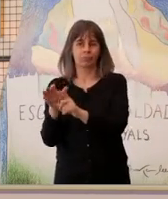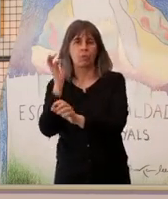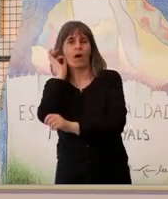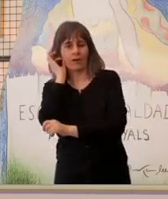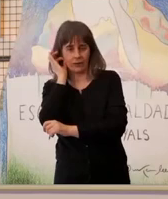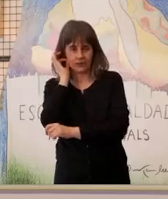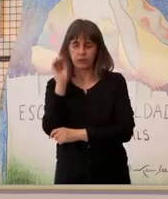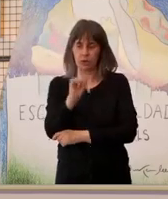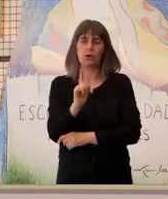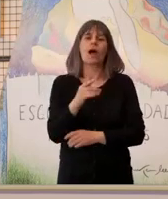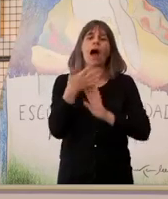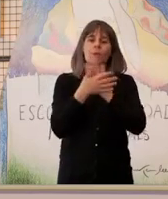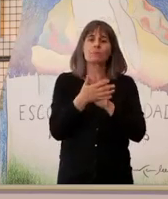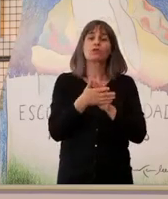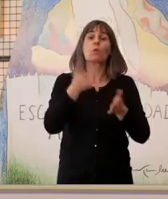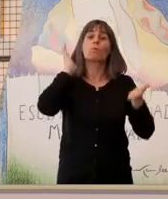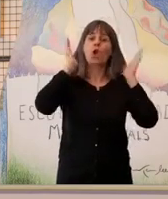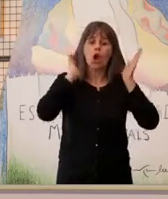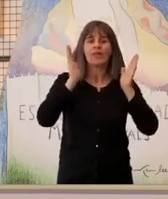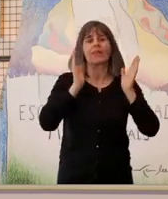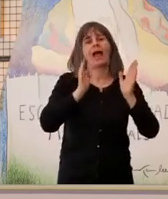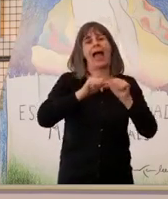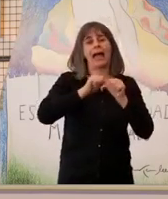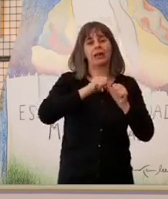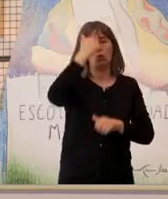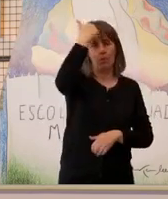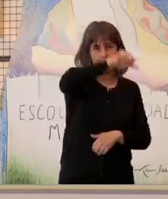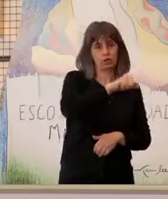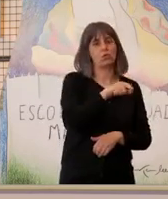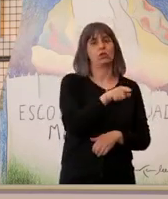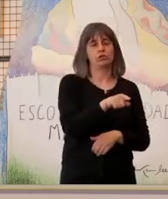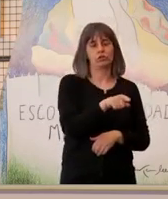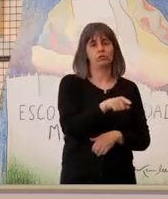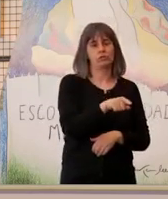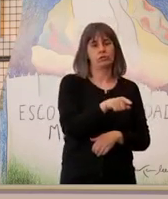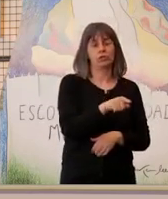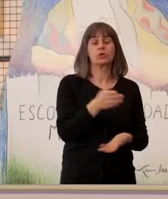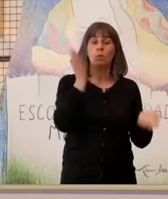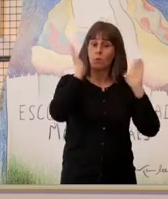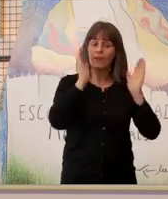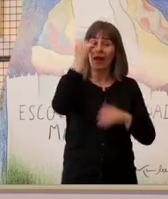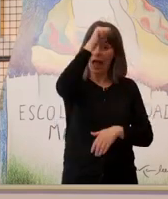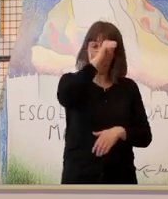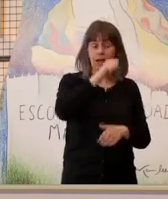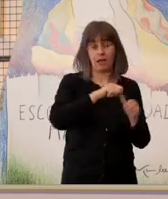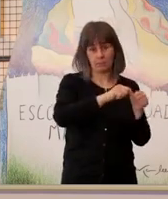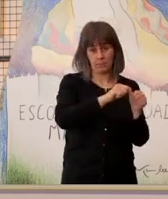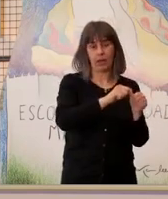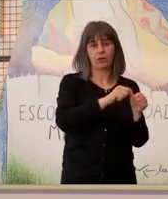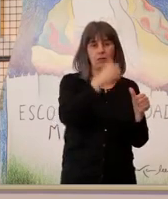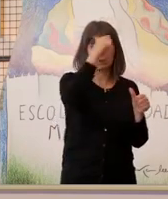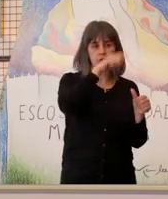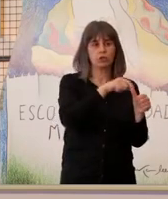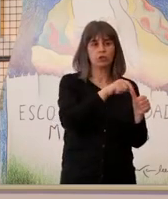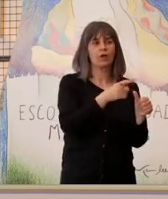de mujeres no es violencia de género masculino Bueno pues la violencia de género masculino fue una necesidad